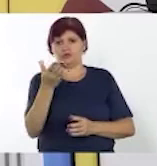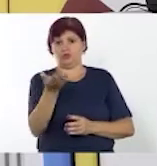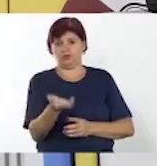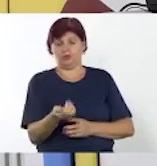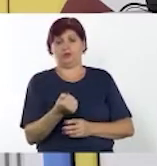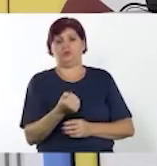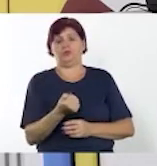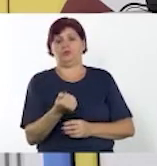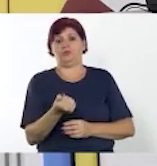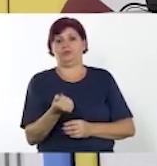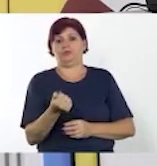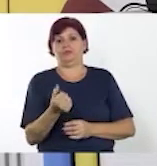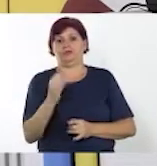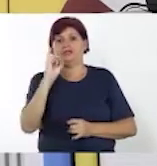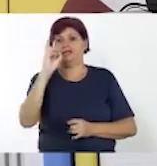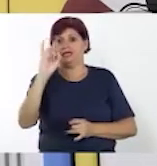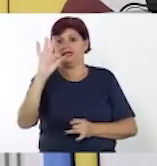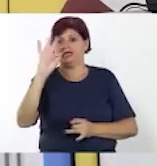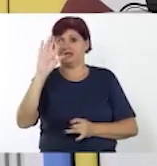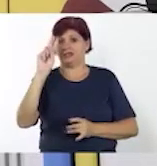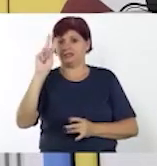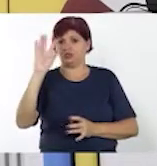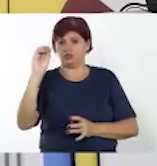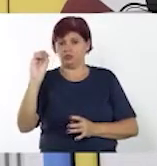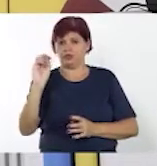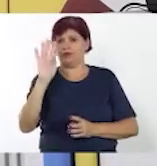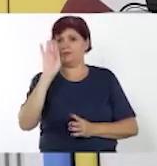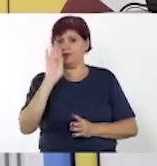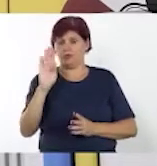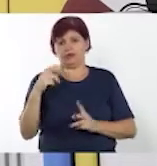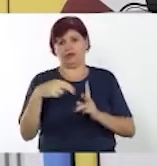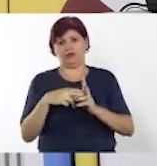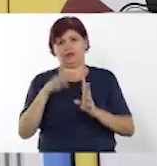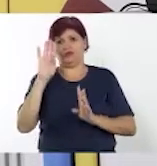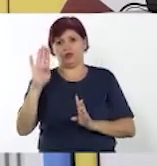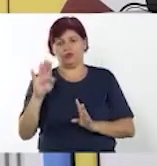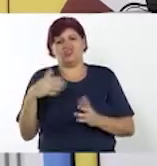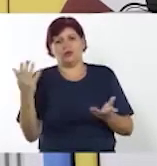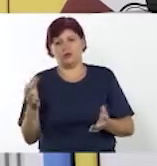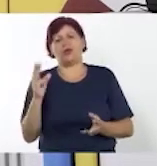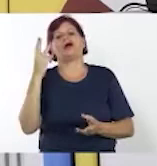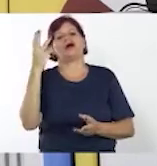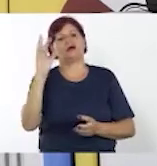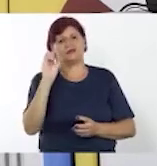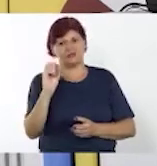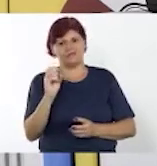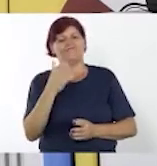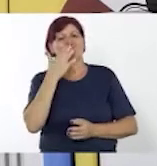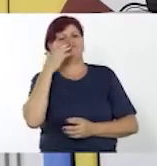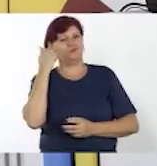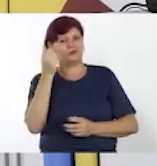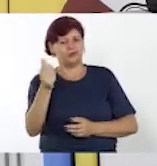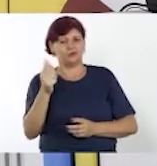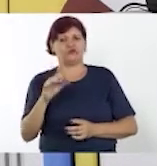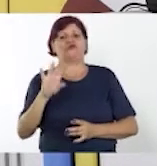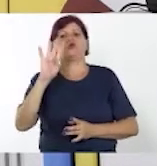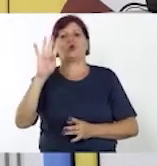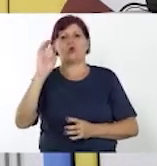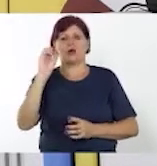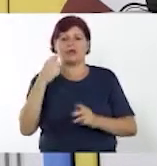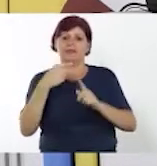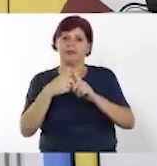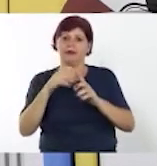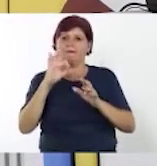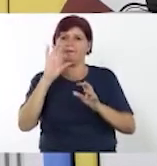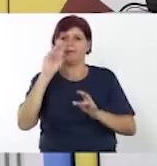Si nosotros tomamos las 120 latas del tipo B y las dividimos entre 4, nos quedan 30. Y efectivamente